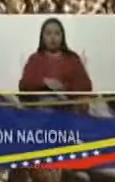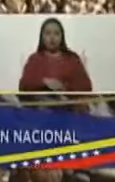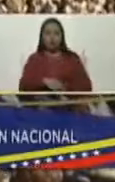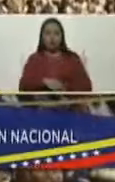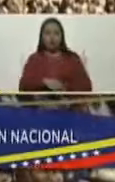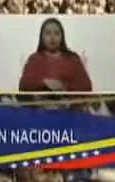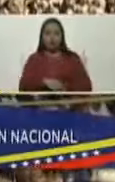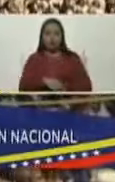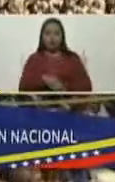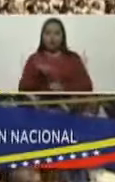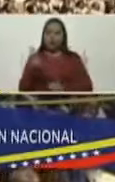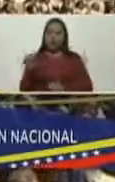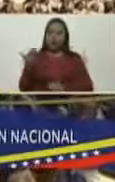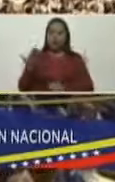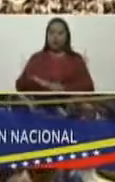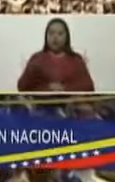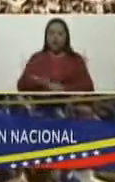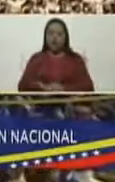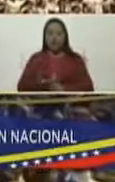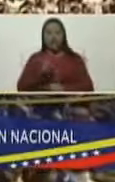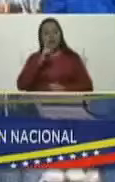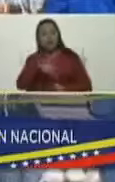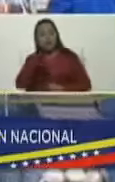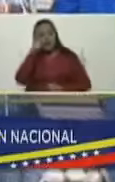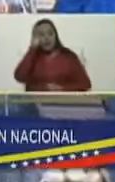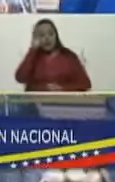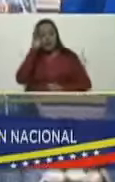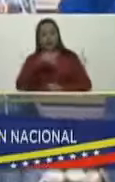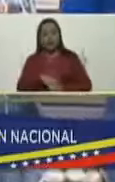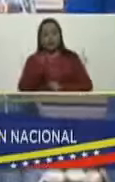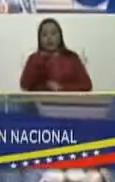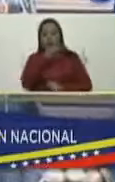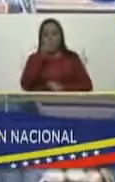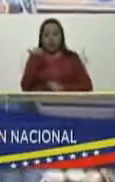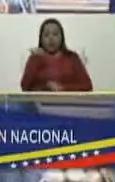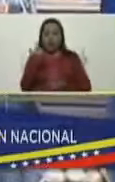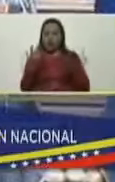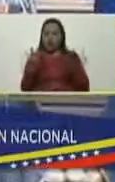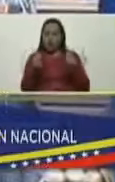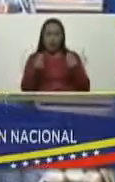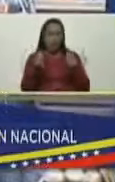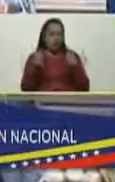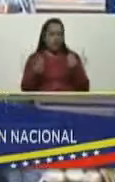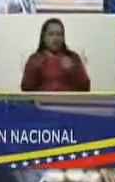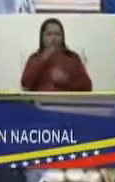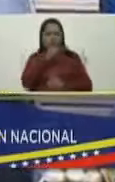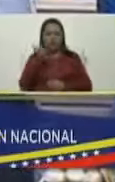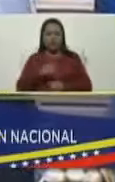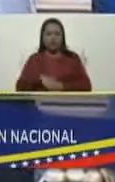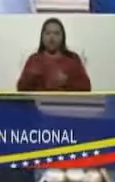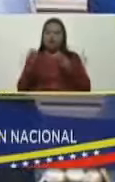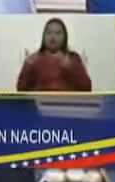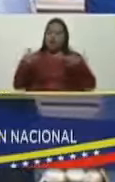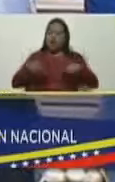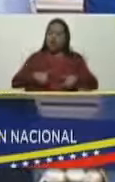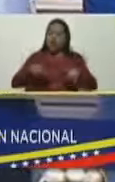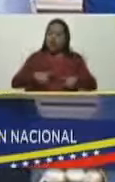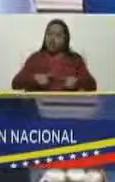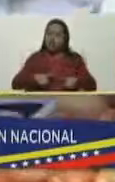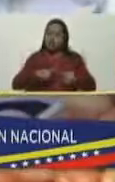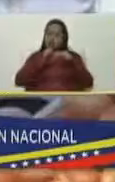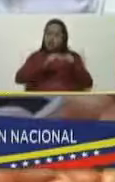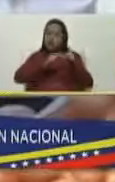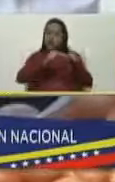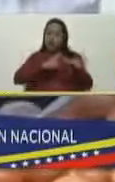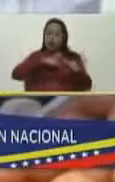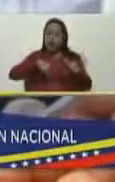viene... Es mejor. Es mejor. Mucho, pero mucho, mucho mejor. Con mucho esfuerzo y sacrificio, pero lo lograremos. Gracias,